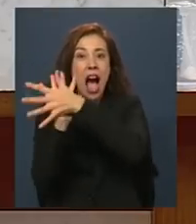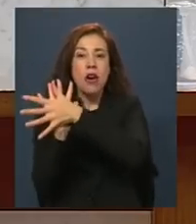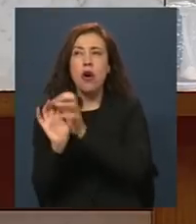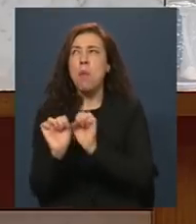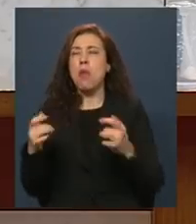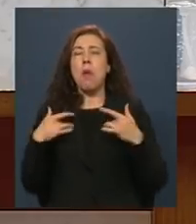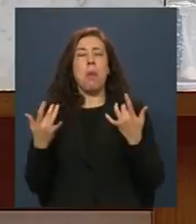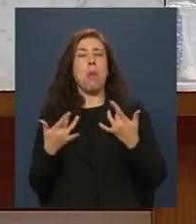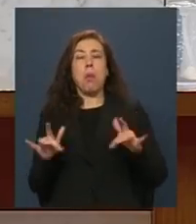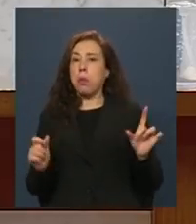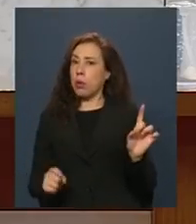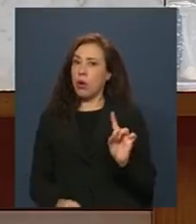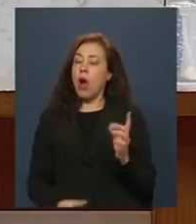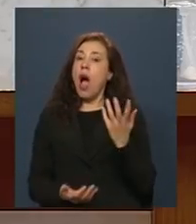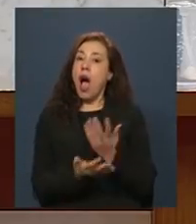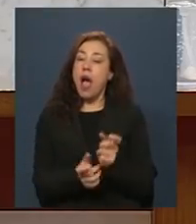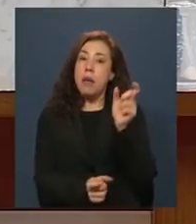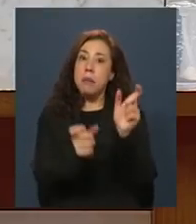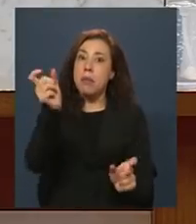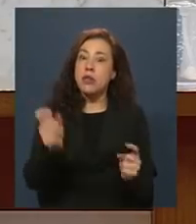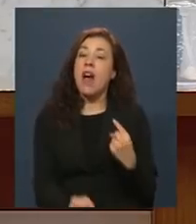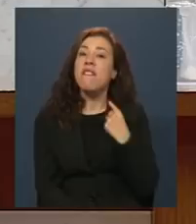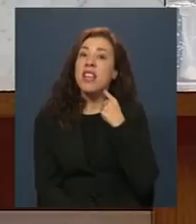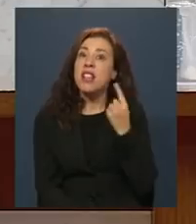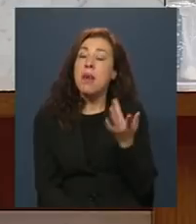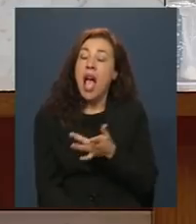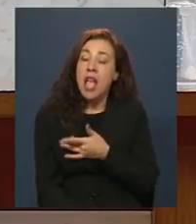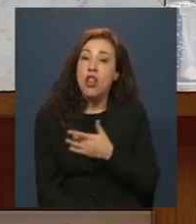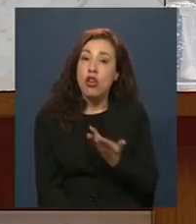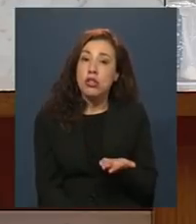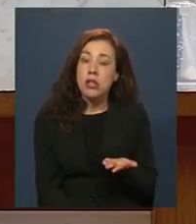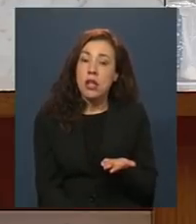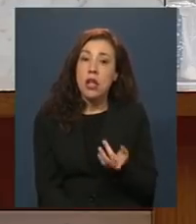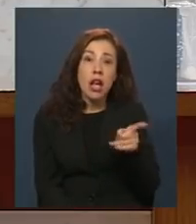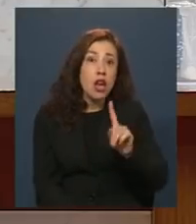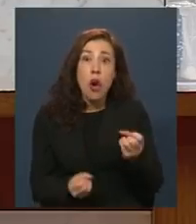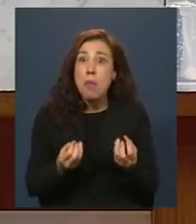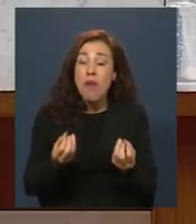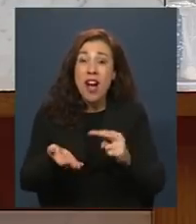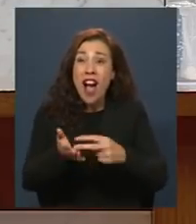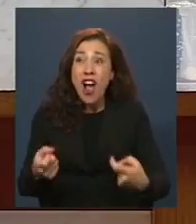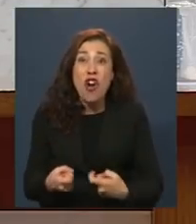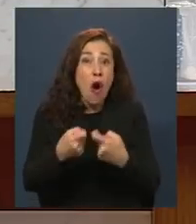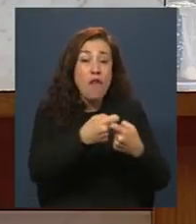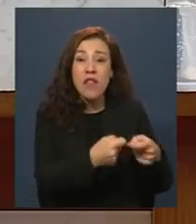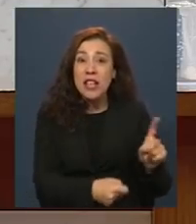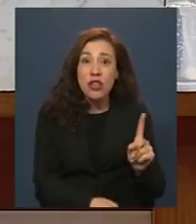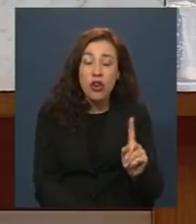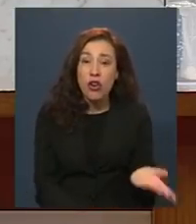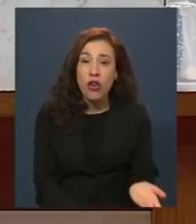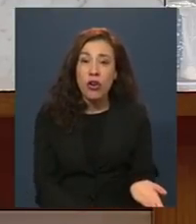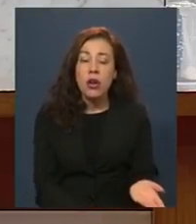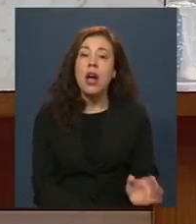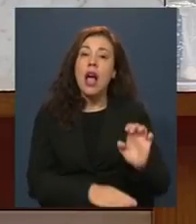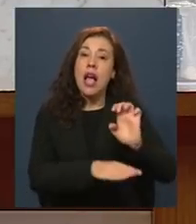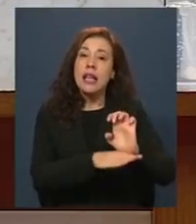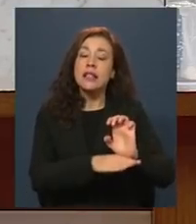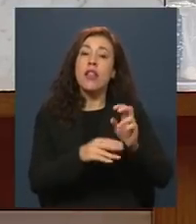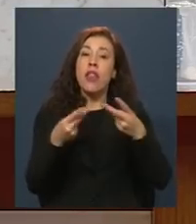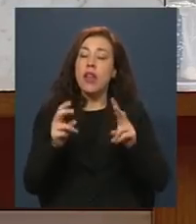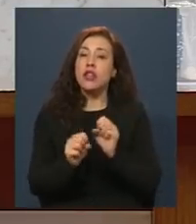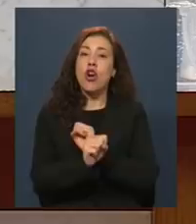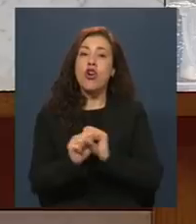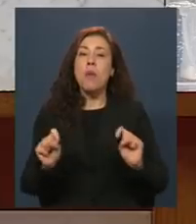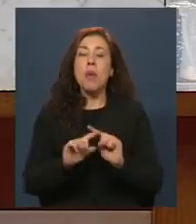indiferentes, pues hay víctimas inocentes, inermes y no causantes de los conflictos ocasionados. El Estado de Derecho no se